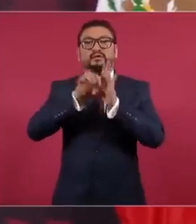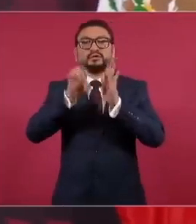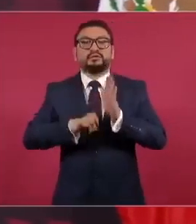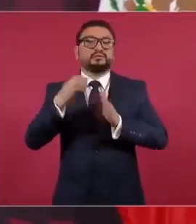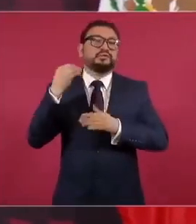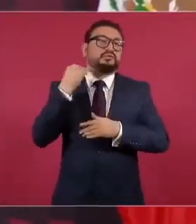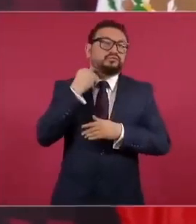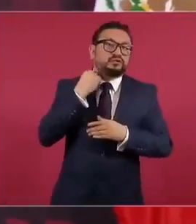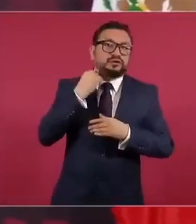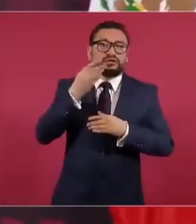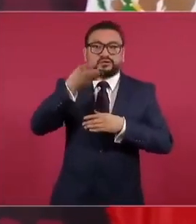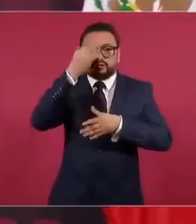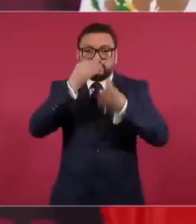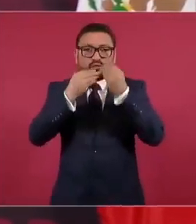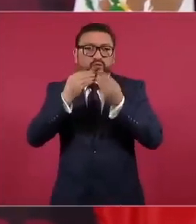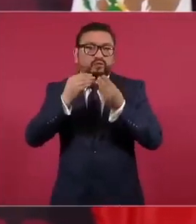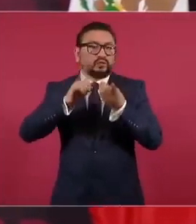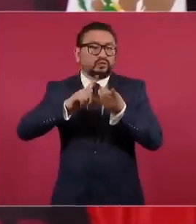las universidades